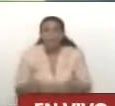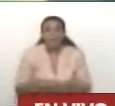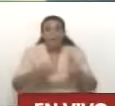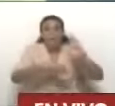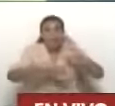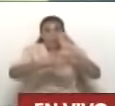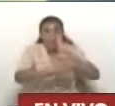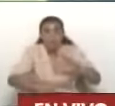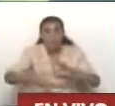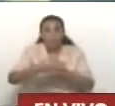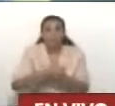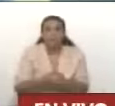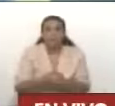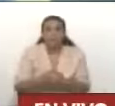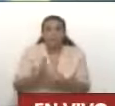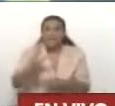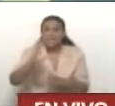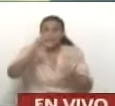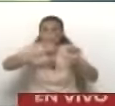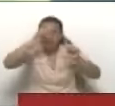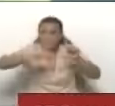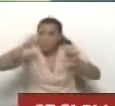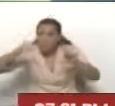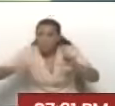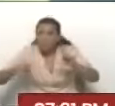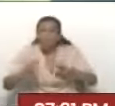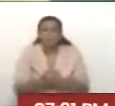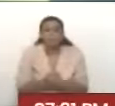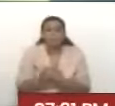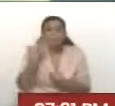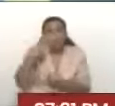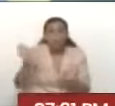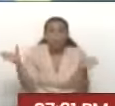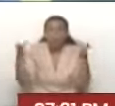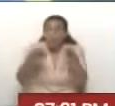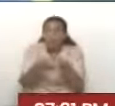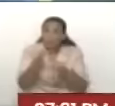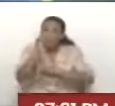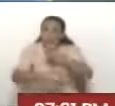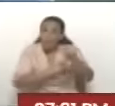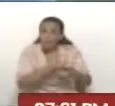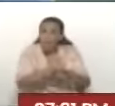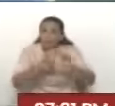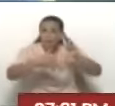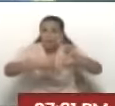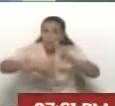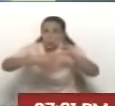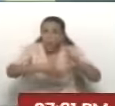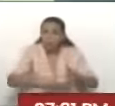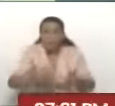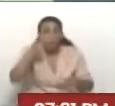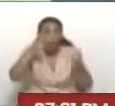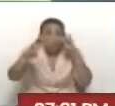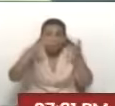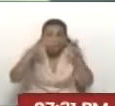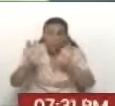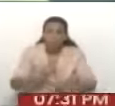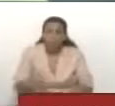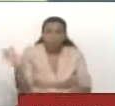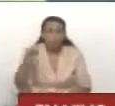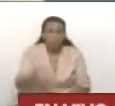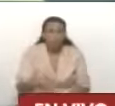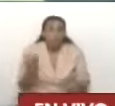CARICOM, al Centrocarte, a una organización interamericana, a observadores